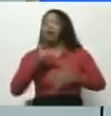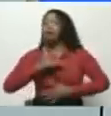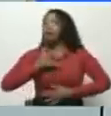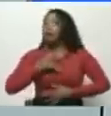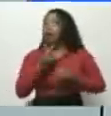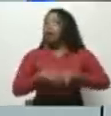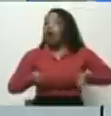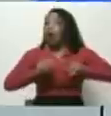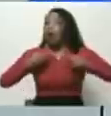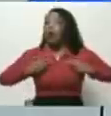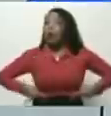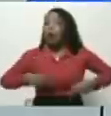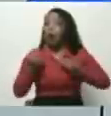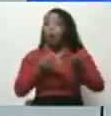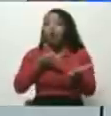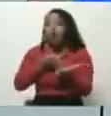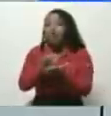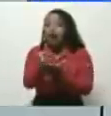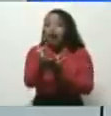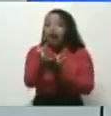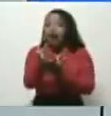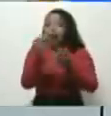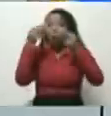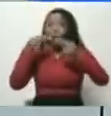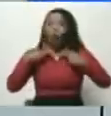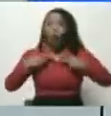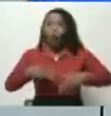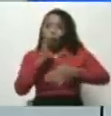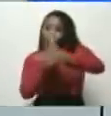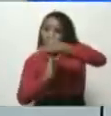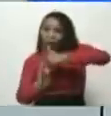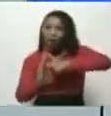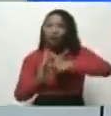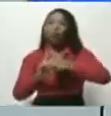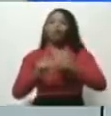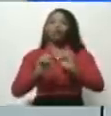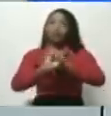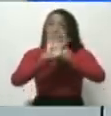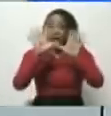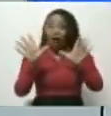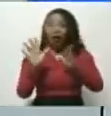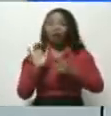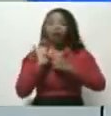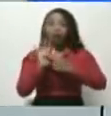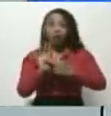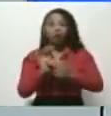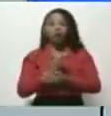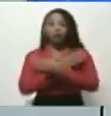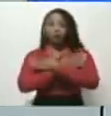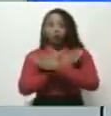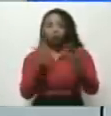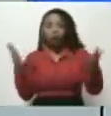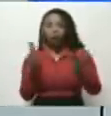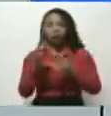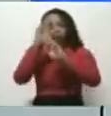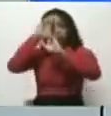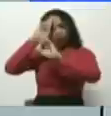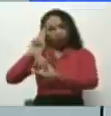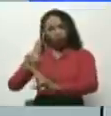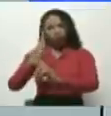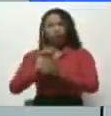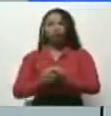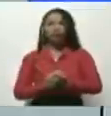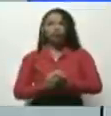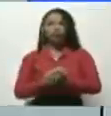y valores humanos como la lealtad, la humildad, la sinceridad, la generosidad, la solidaridad, el respeto,